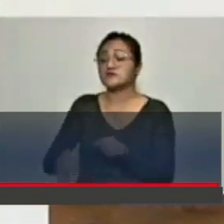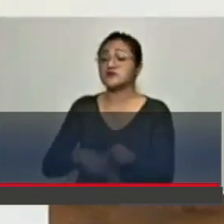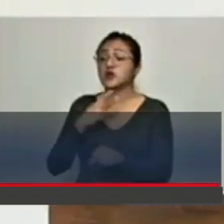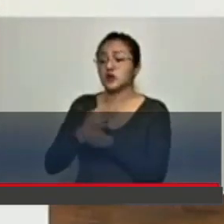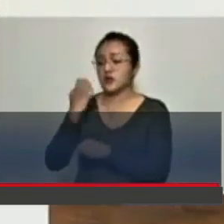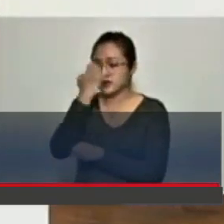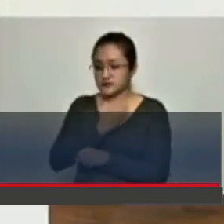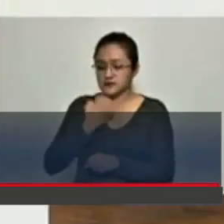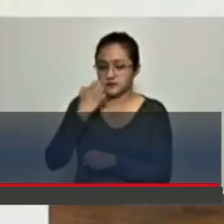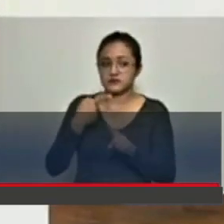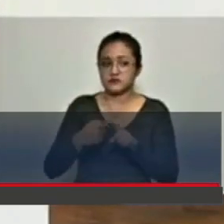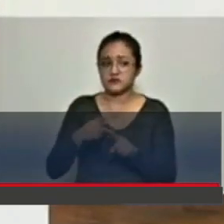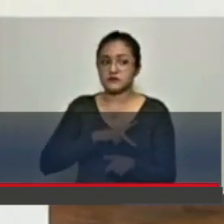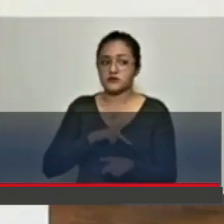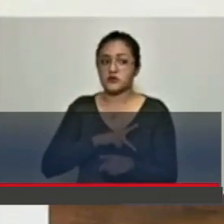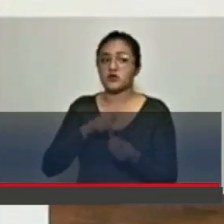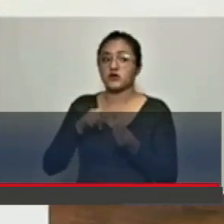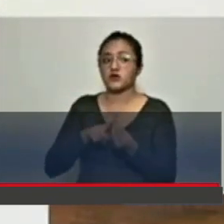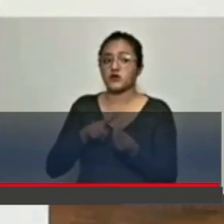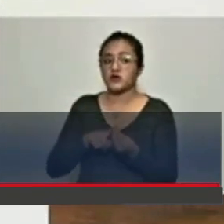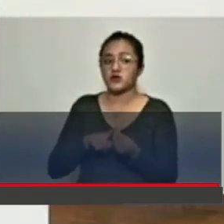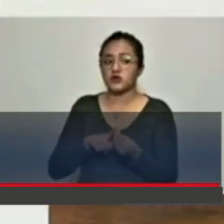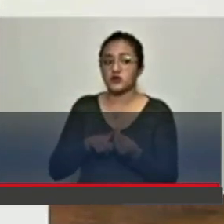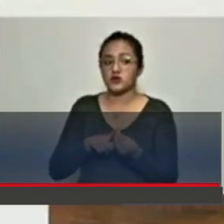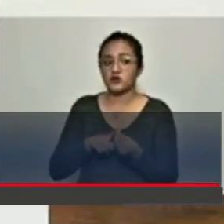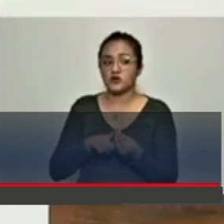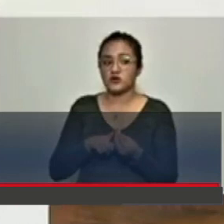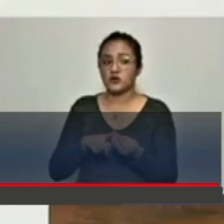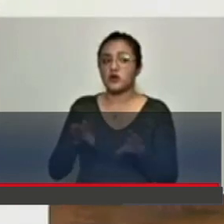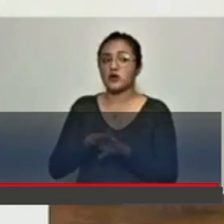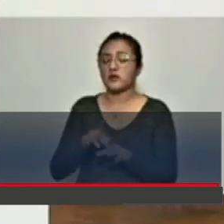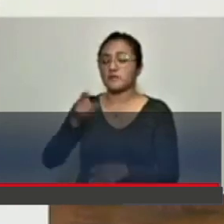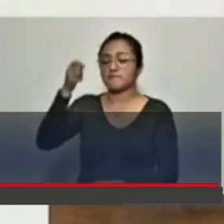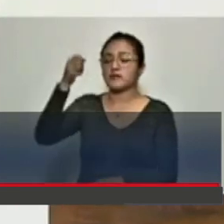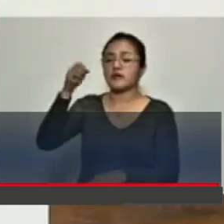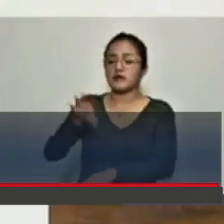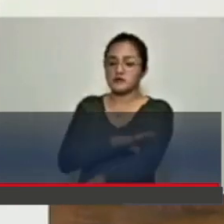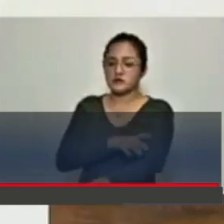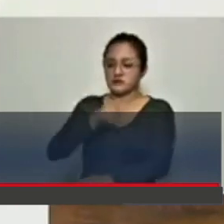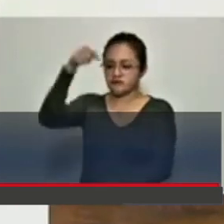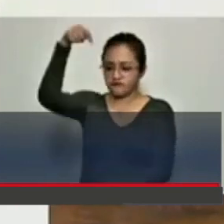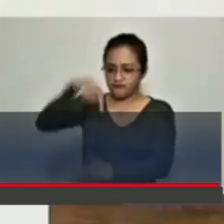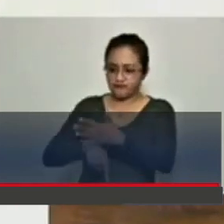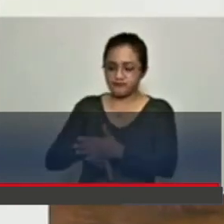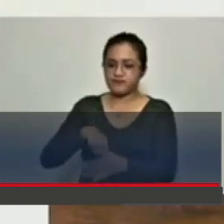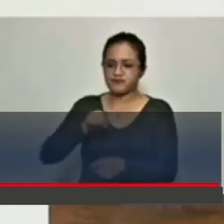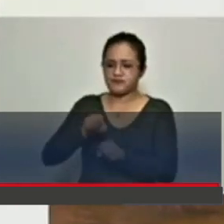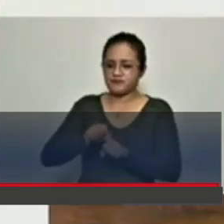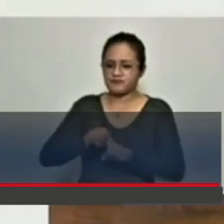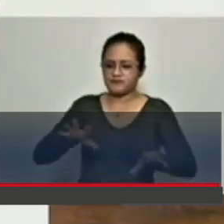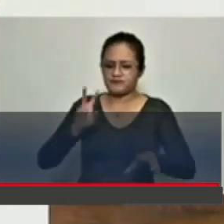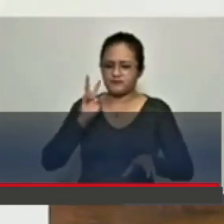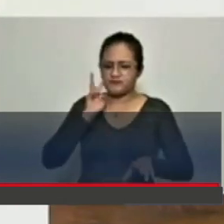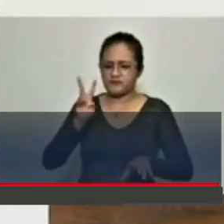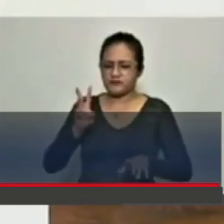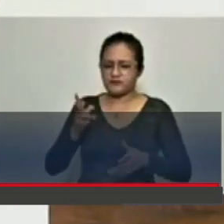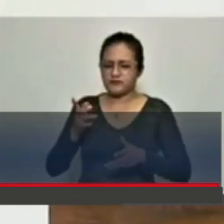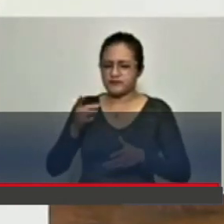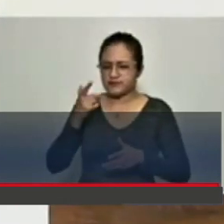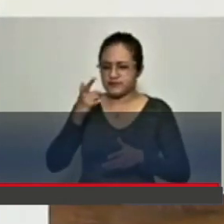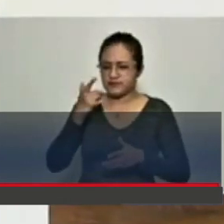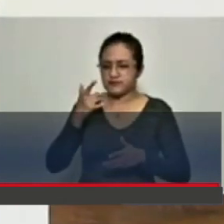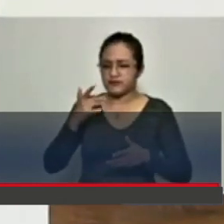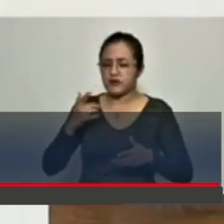en nuestros estudios en donde se se lanza electricidad al subsuelo y genera imágenes muy